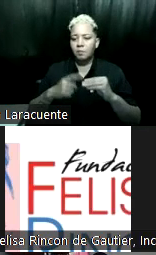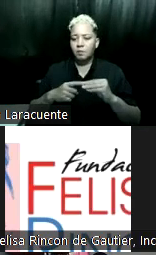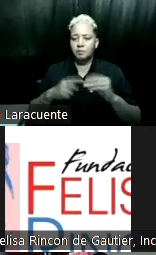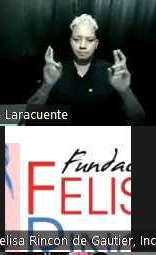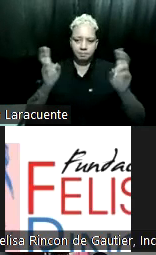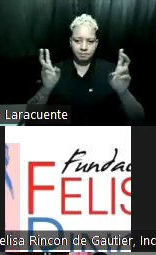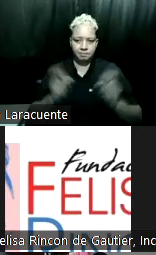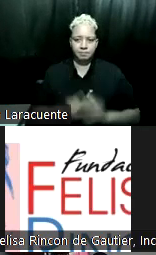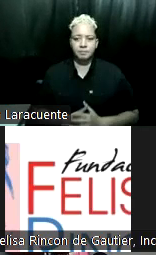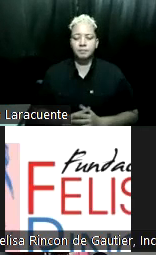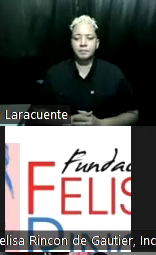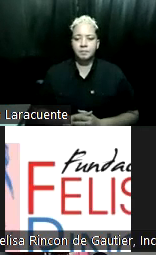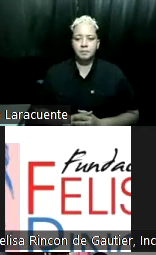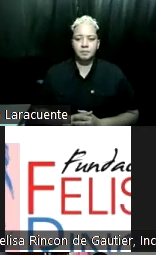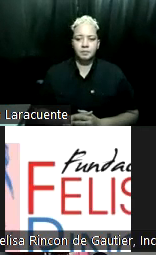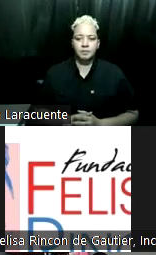tema. Eh,